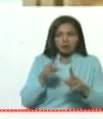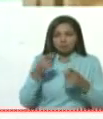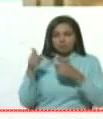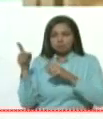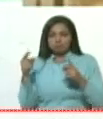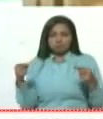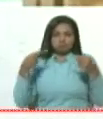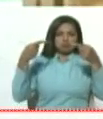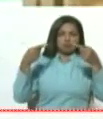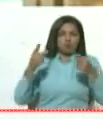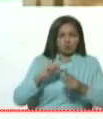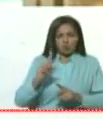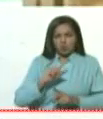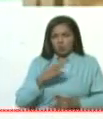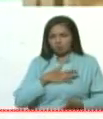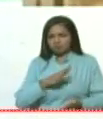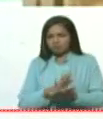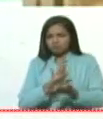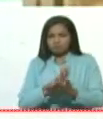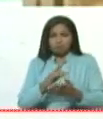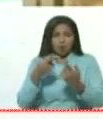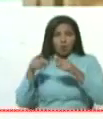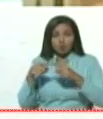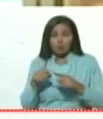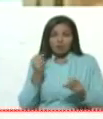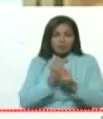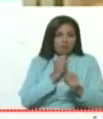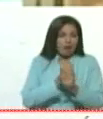otros. Mientras otros están